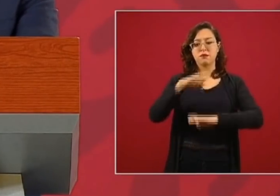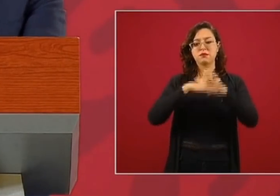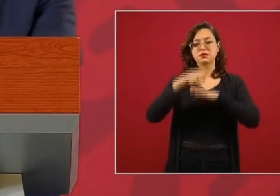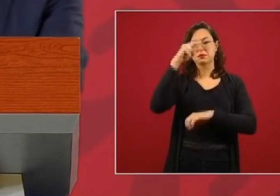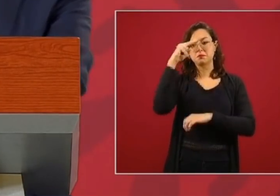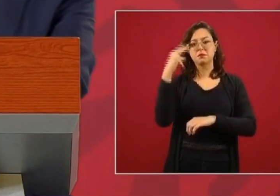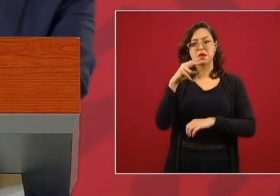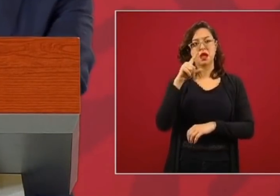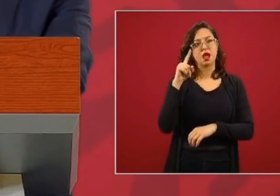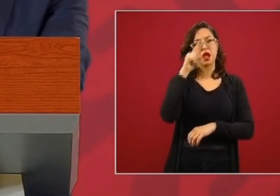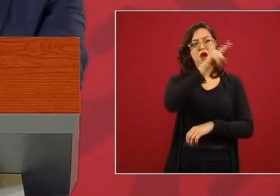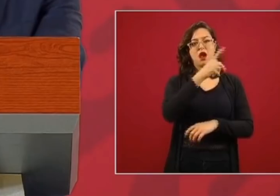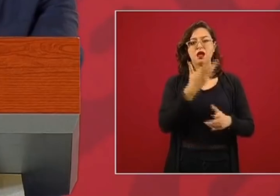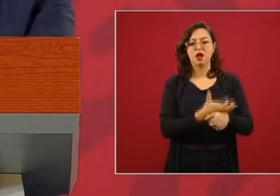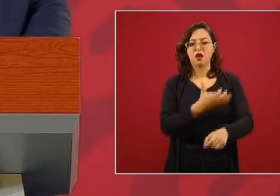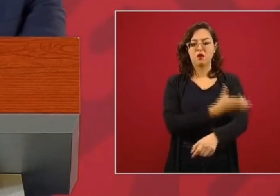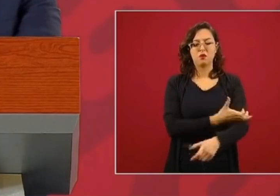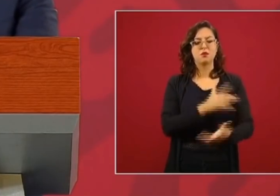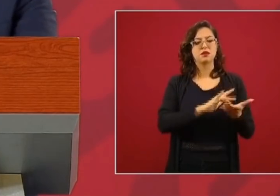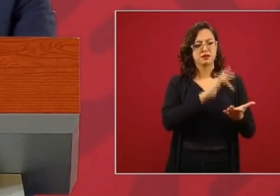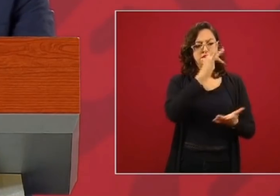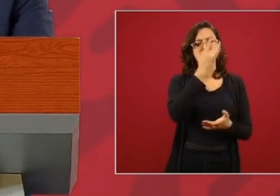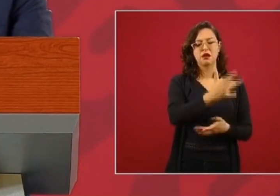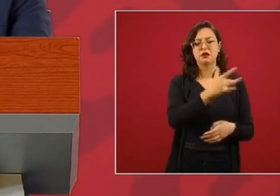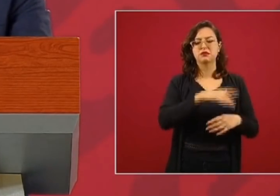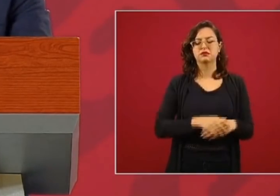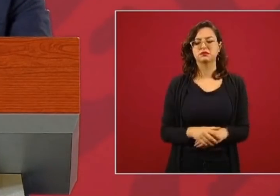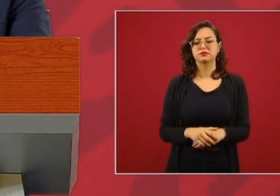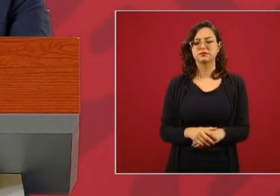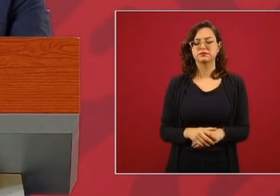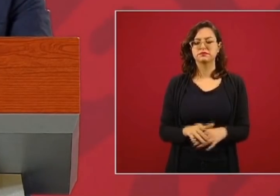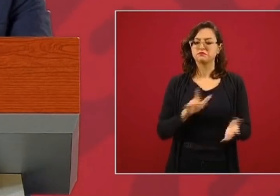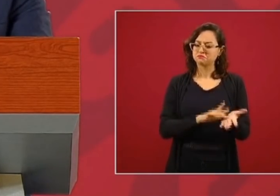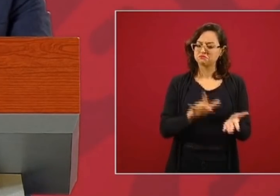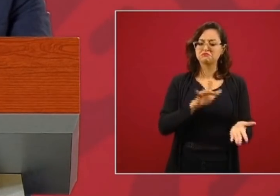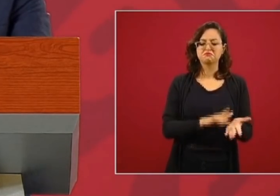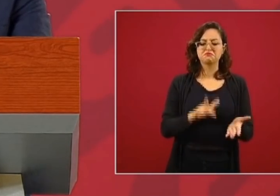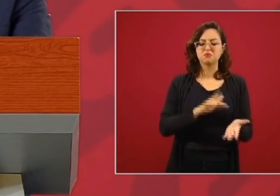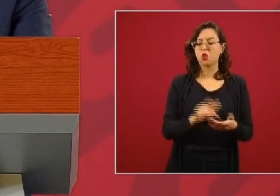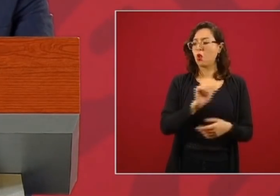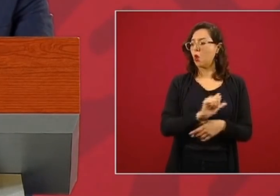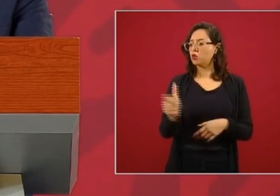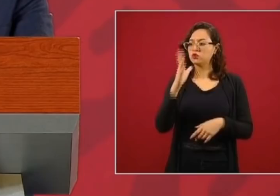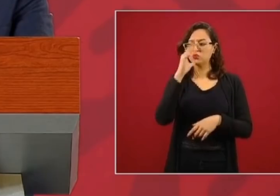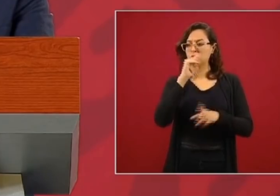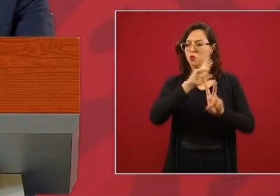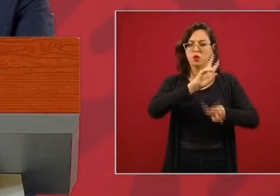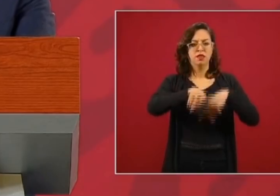los que nos acompañaron y los que no pudieron hacerlo, pero